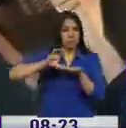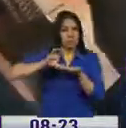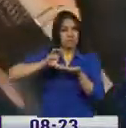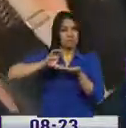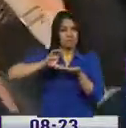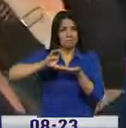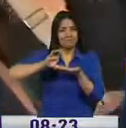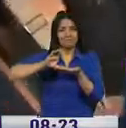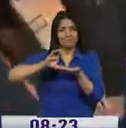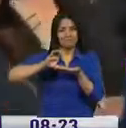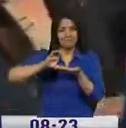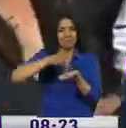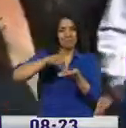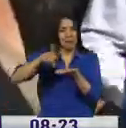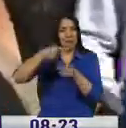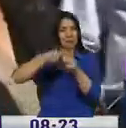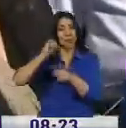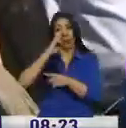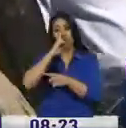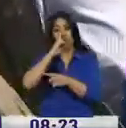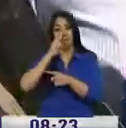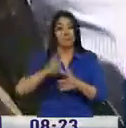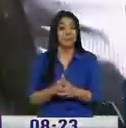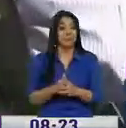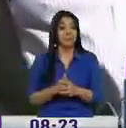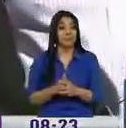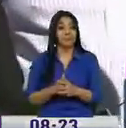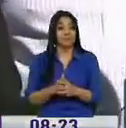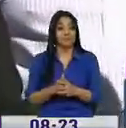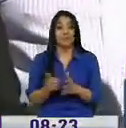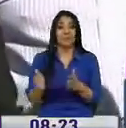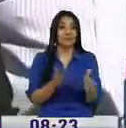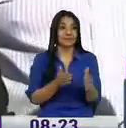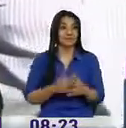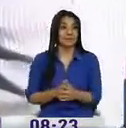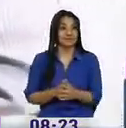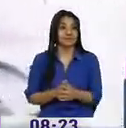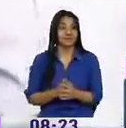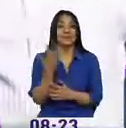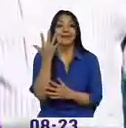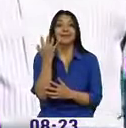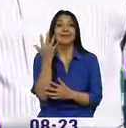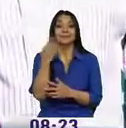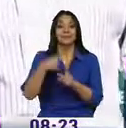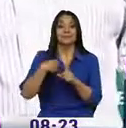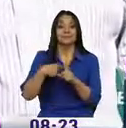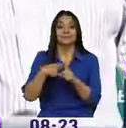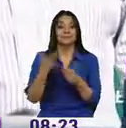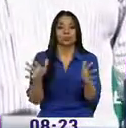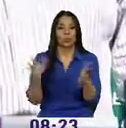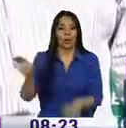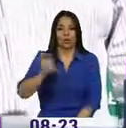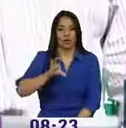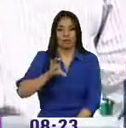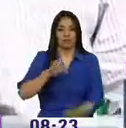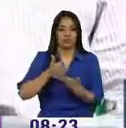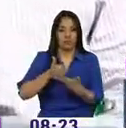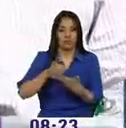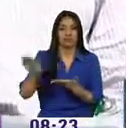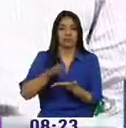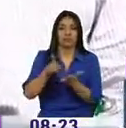mes que nos pagaron fue el mes de junio del otro año. Entonces, si es que sumamos, son alrededor de 15 meses que nosotros no tenemos ni compensación ni